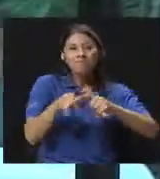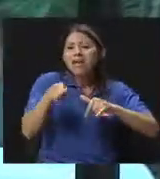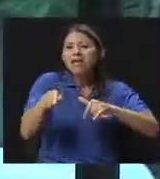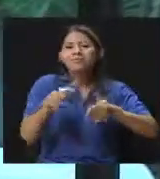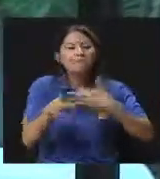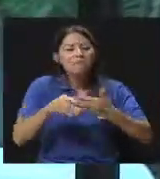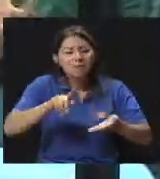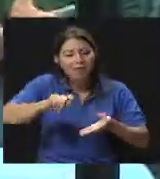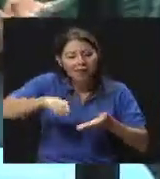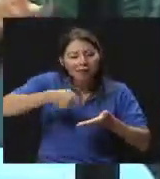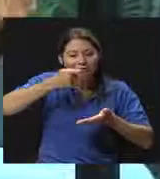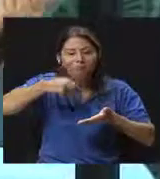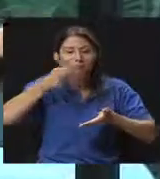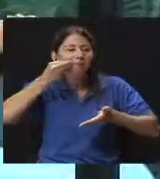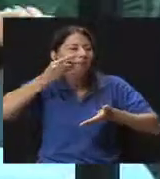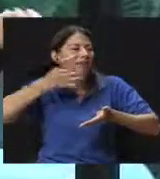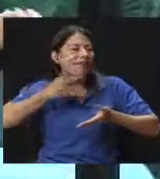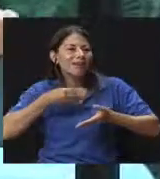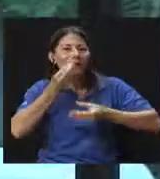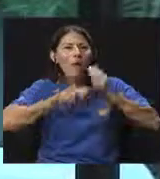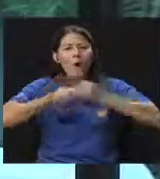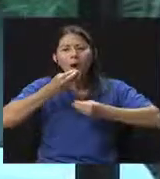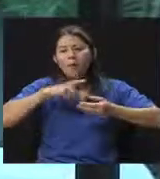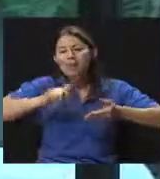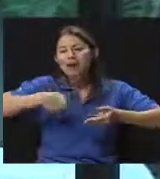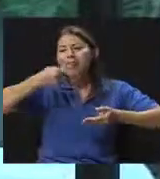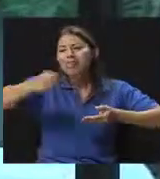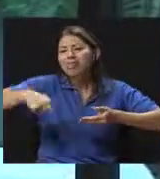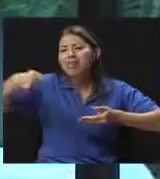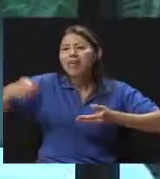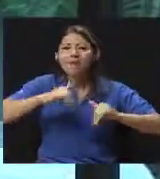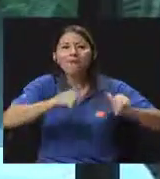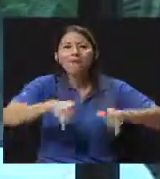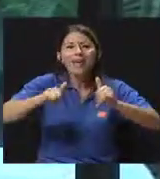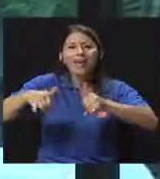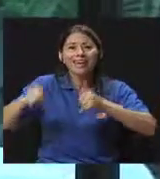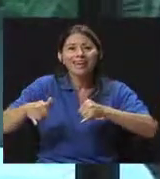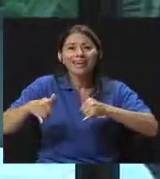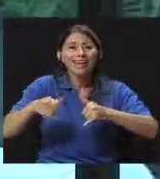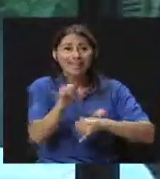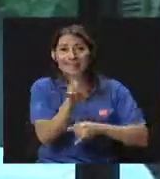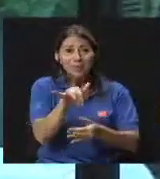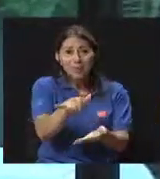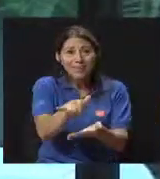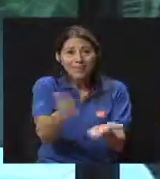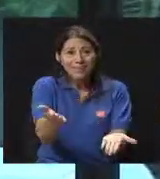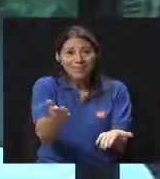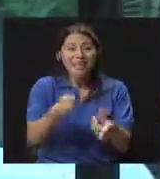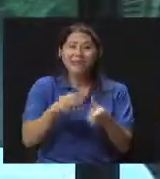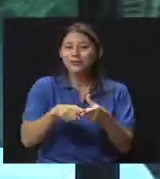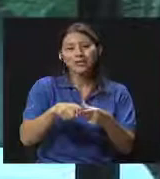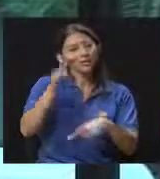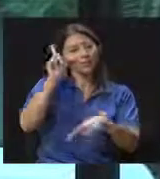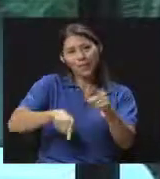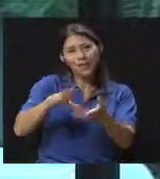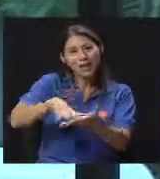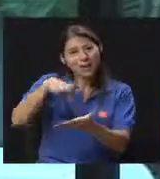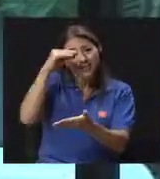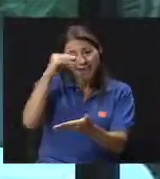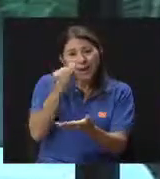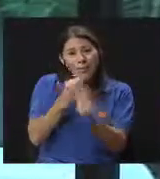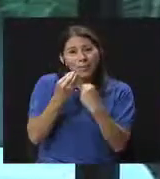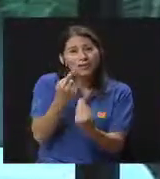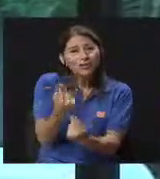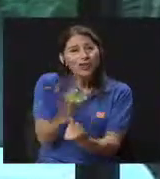coman, tiren, jueguen, porque si no, no van a aprender a comer, no van a aprender a comer por ellos solitos, y